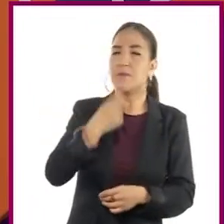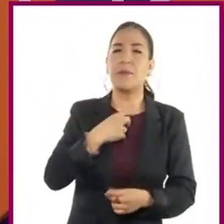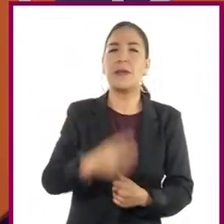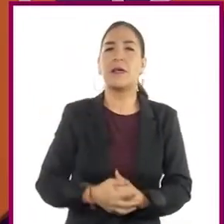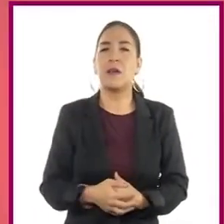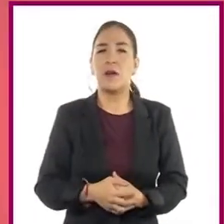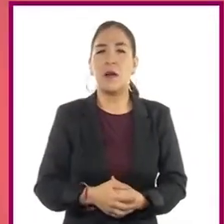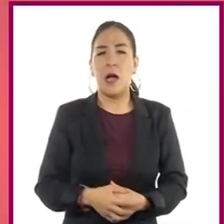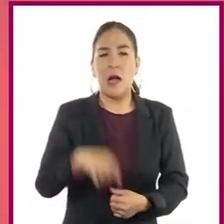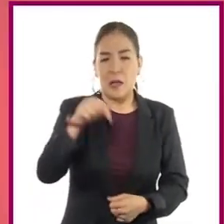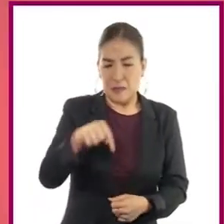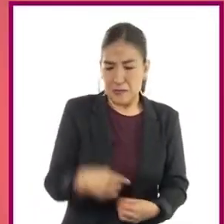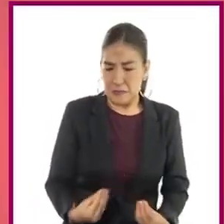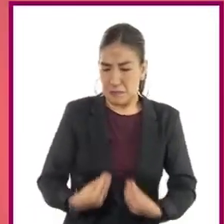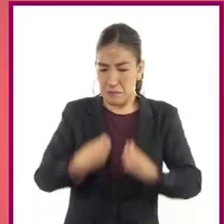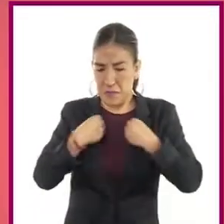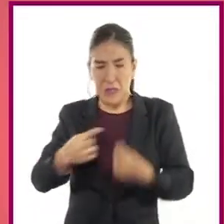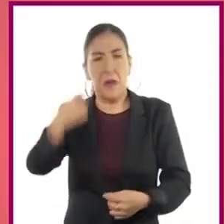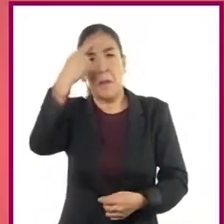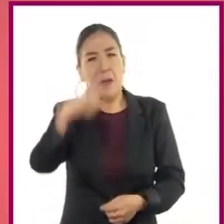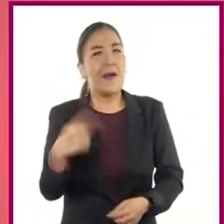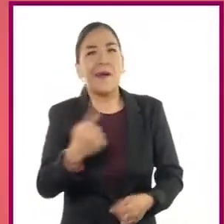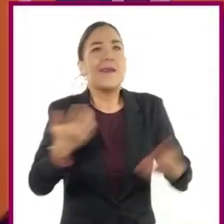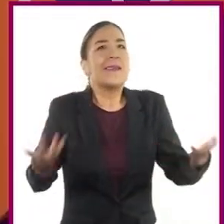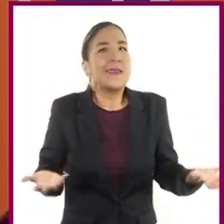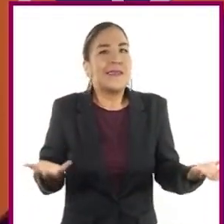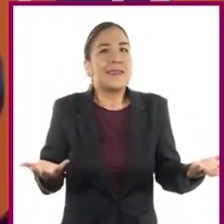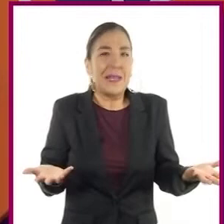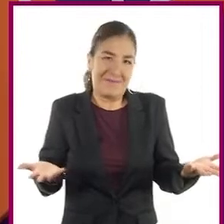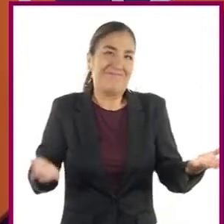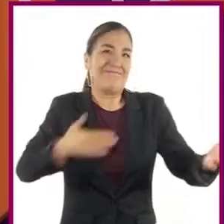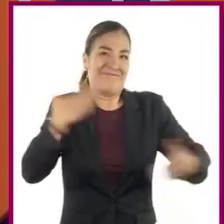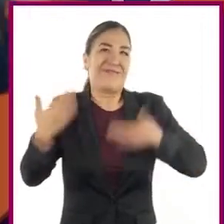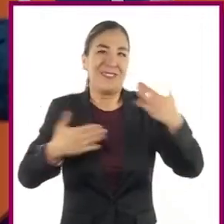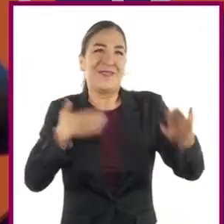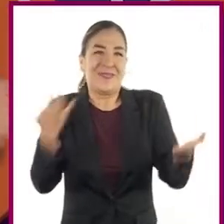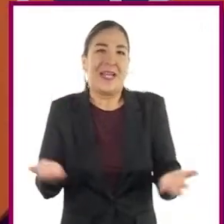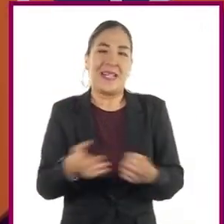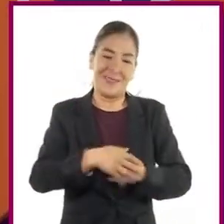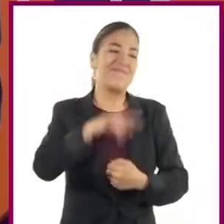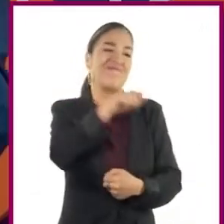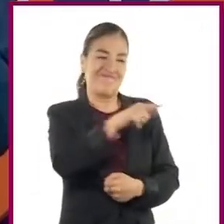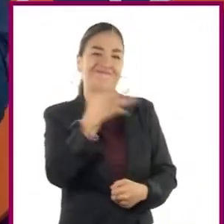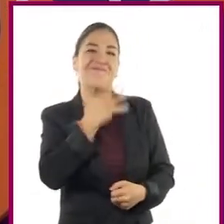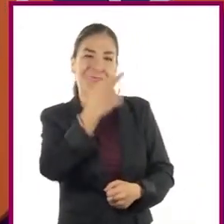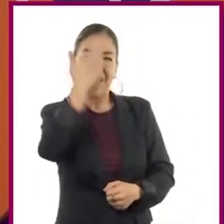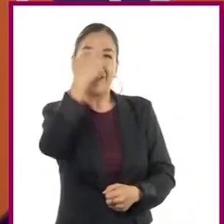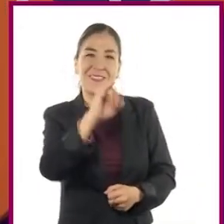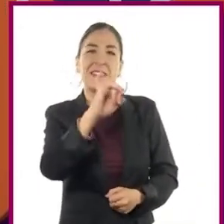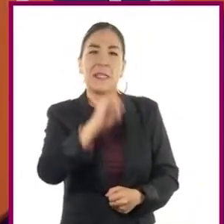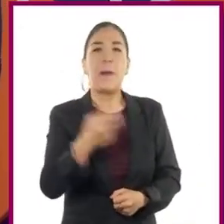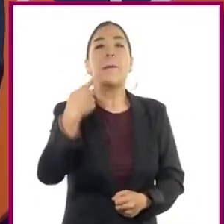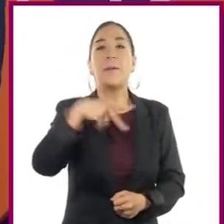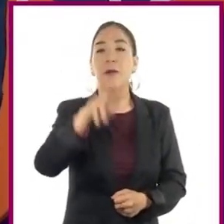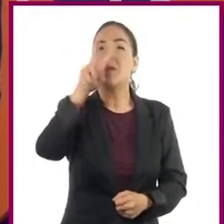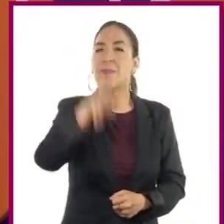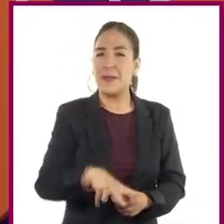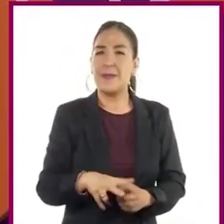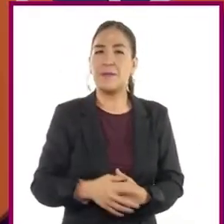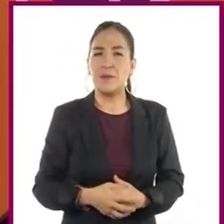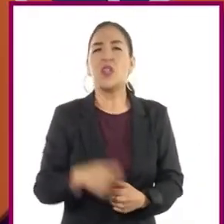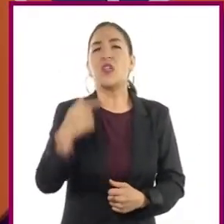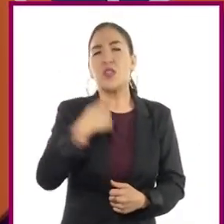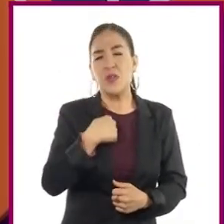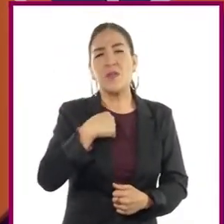hemos venido a esta vida, si no es a disfrutarla? No, pues sí, tiene razón. Pero la verdad,